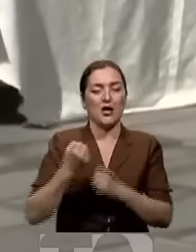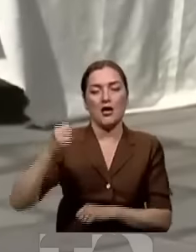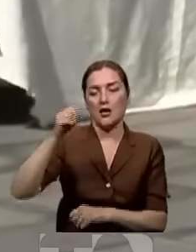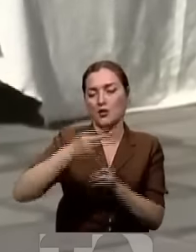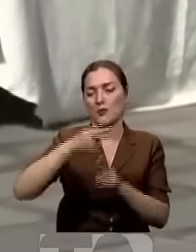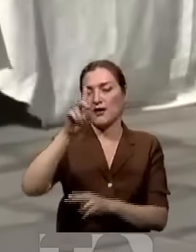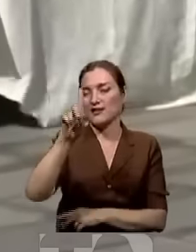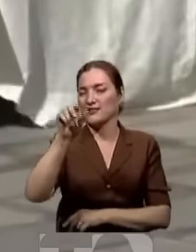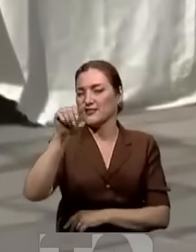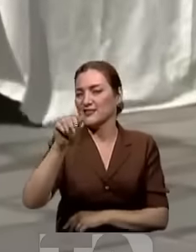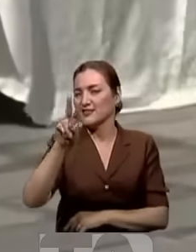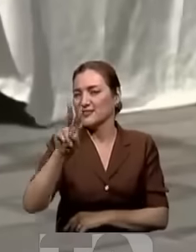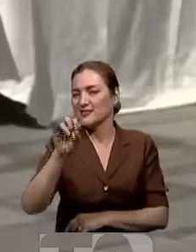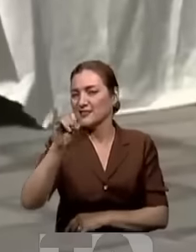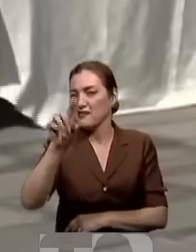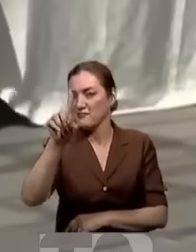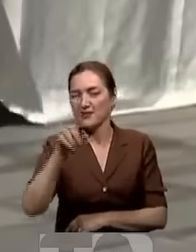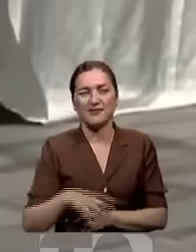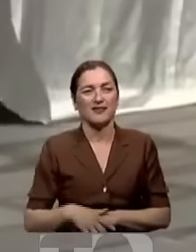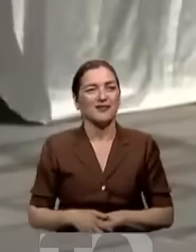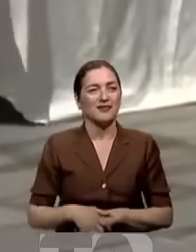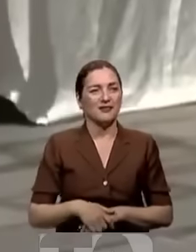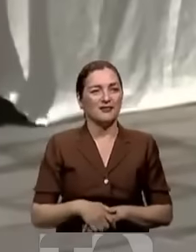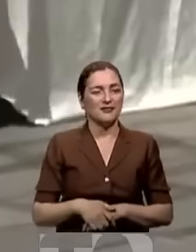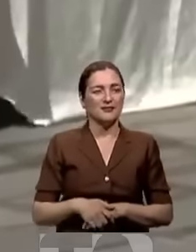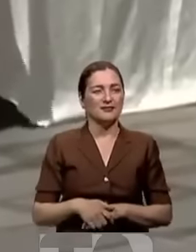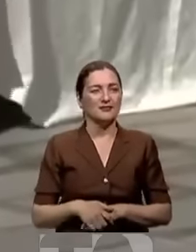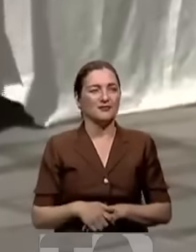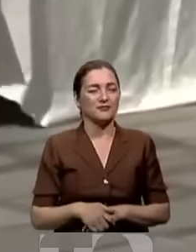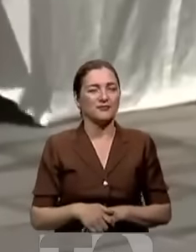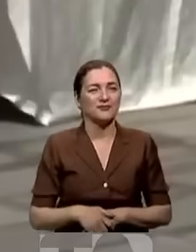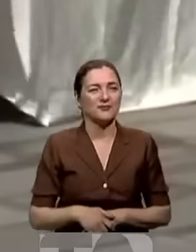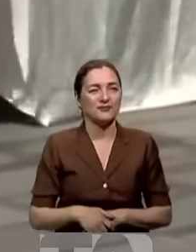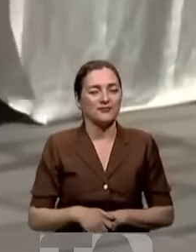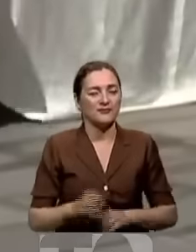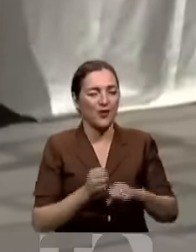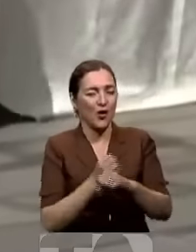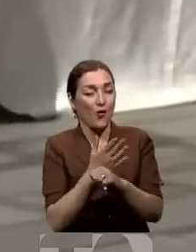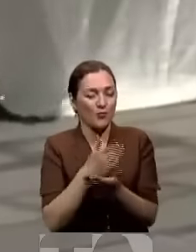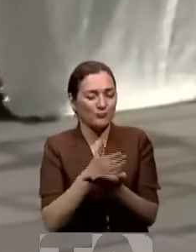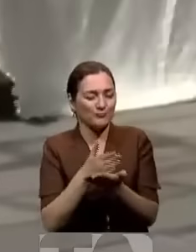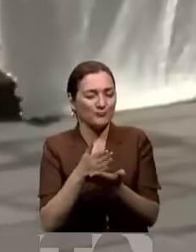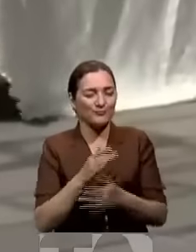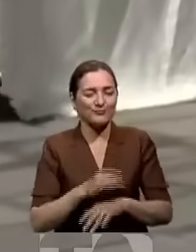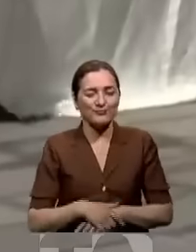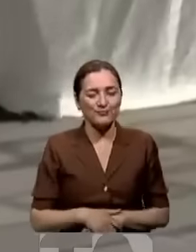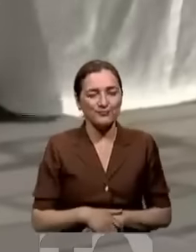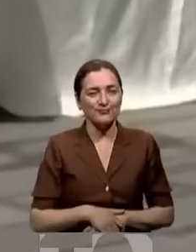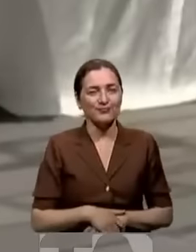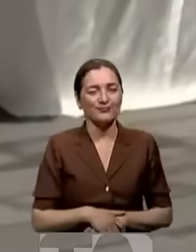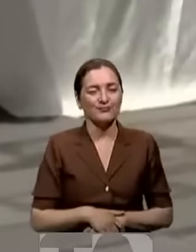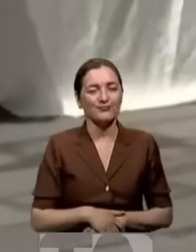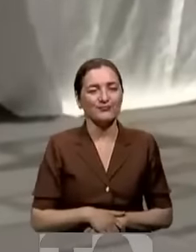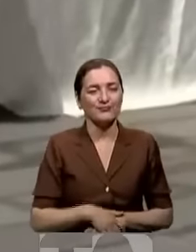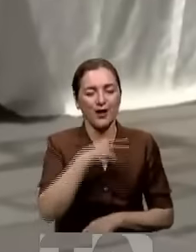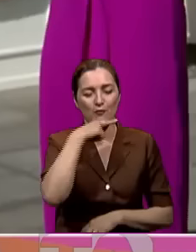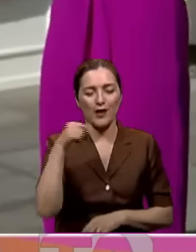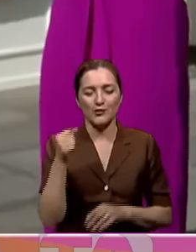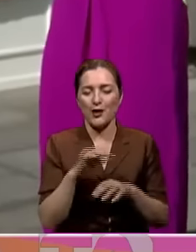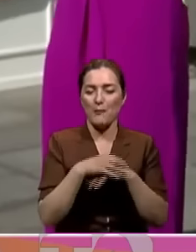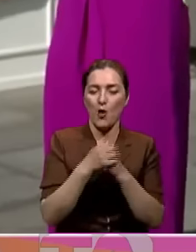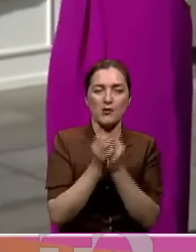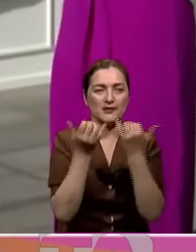darles esos tipsitos de cocina, tipsitos también para sus pequeños ahí en casa, que de seguro nos están viendo aprovechando hoy el feriado. Mi